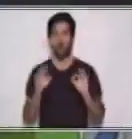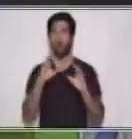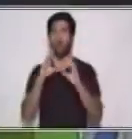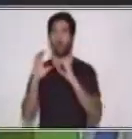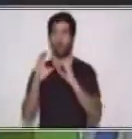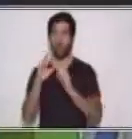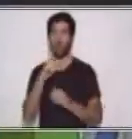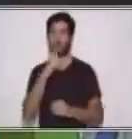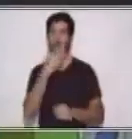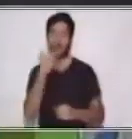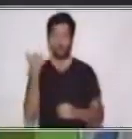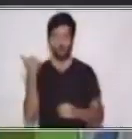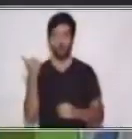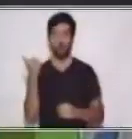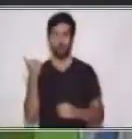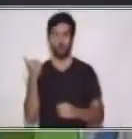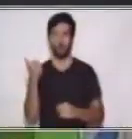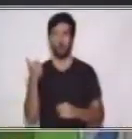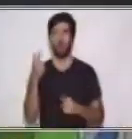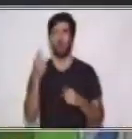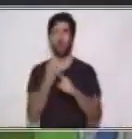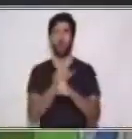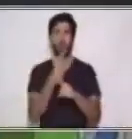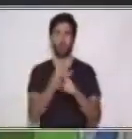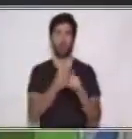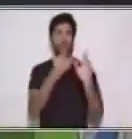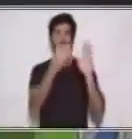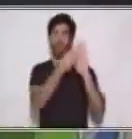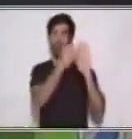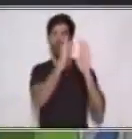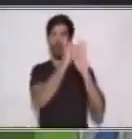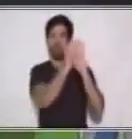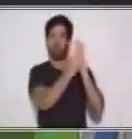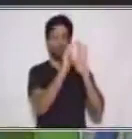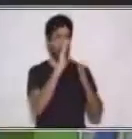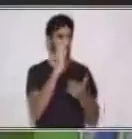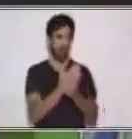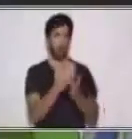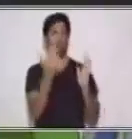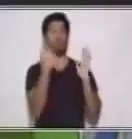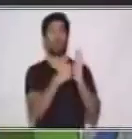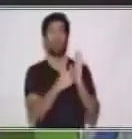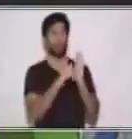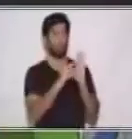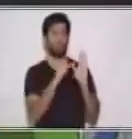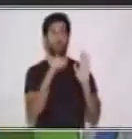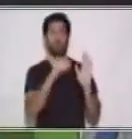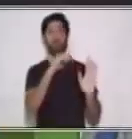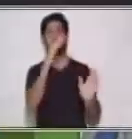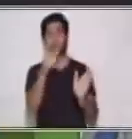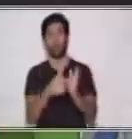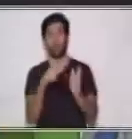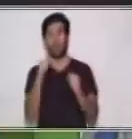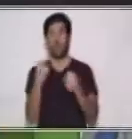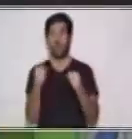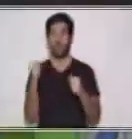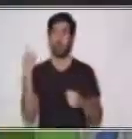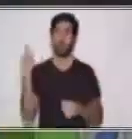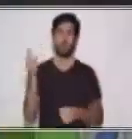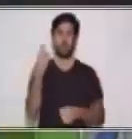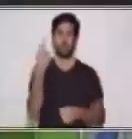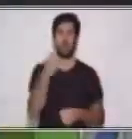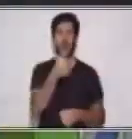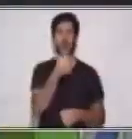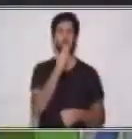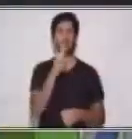ya no utilizar ni los pictogramas ni los ideogramas. Entonces ellos crean el primer alfabeto.